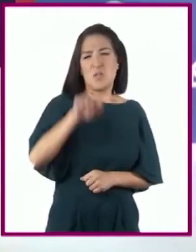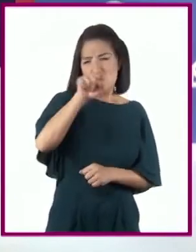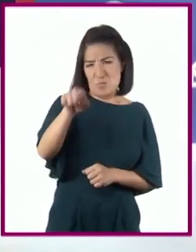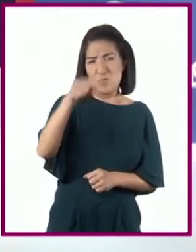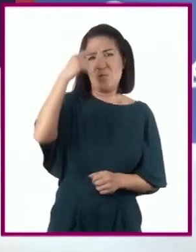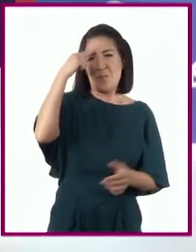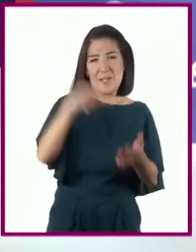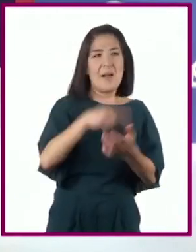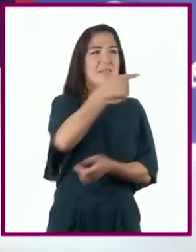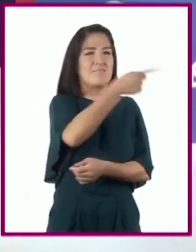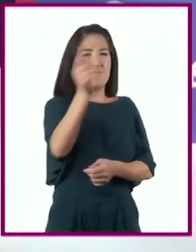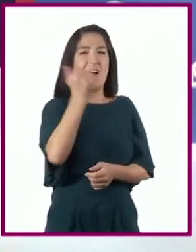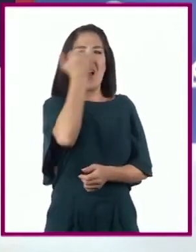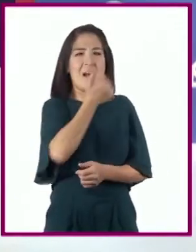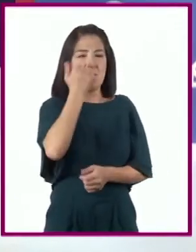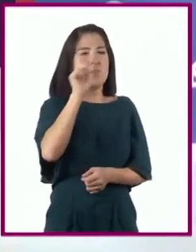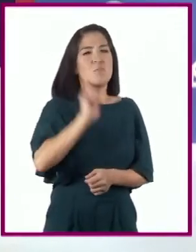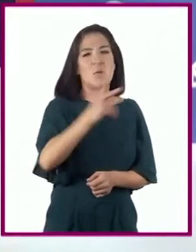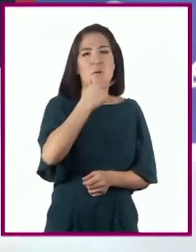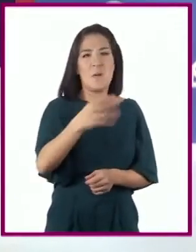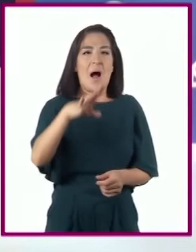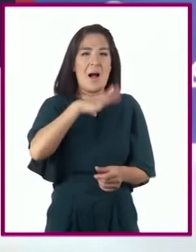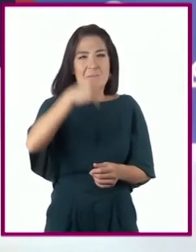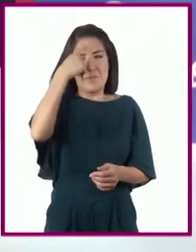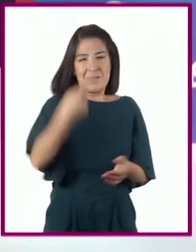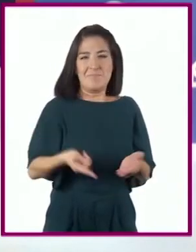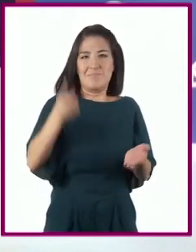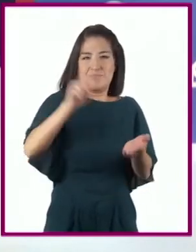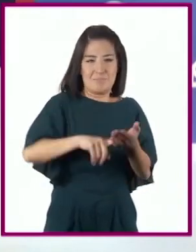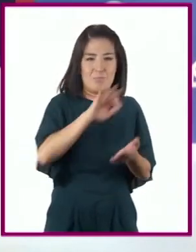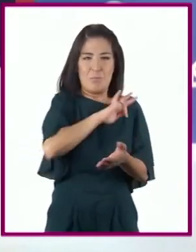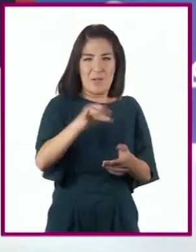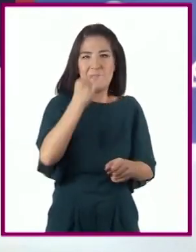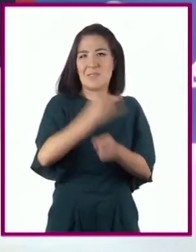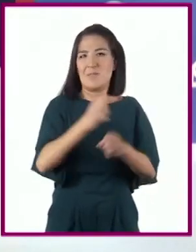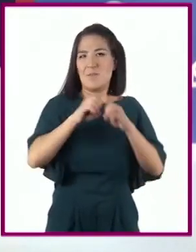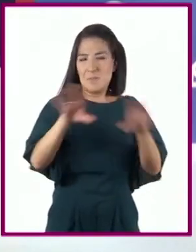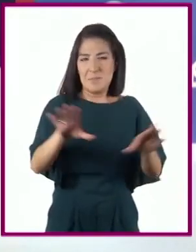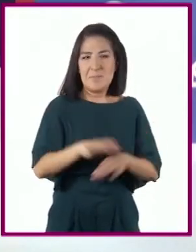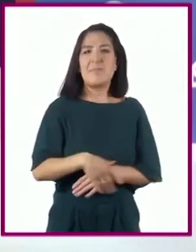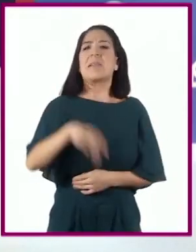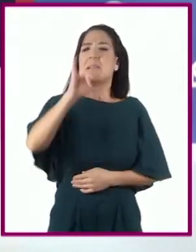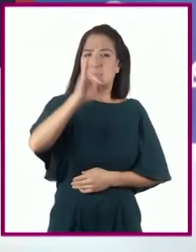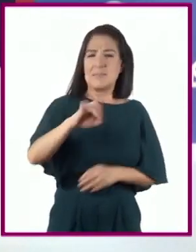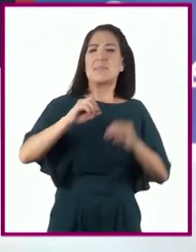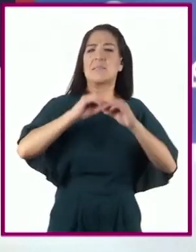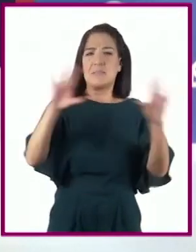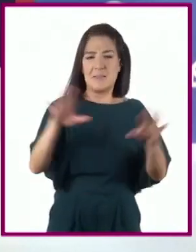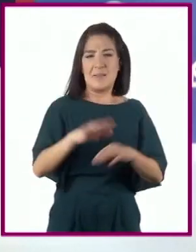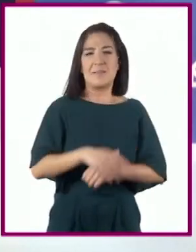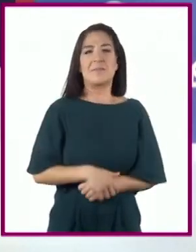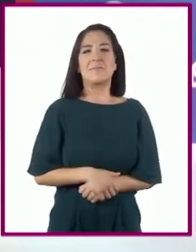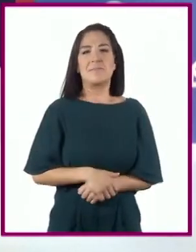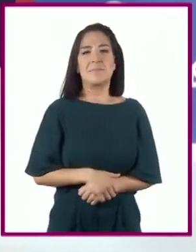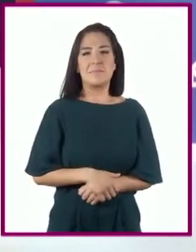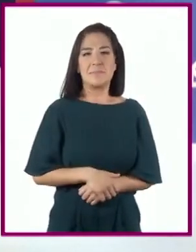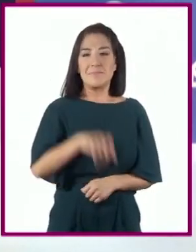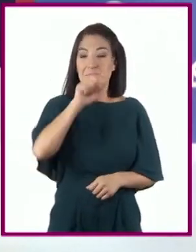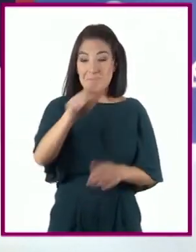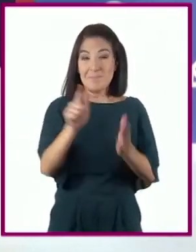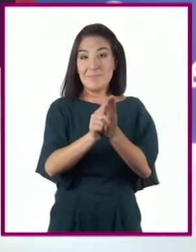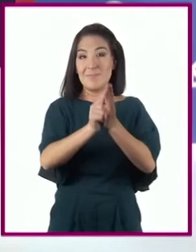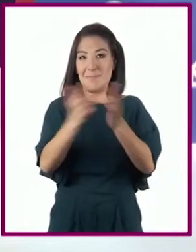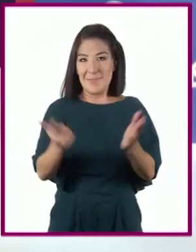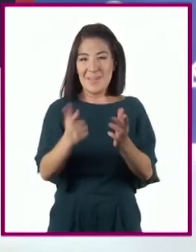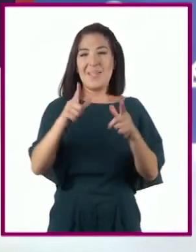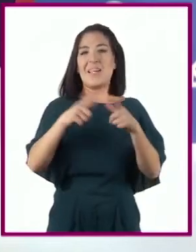las y los alumnos tengan algún lugar para reafirmar su información? Claro que sí. El libro de texto es